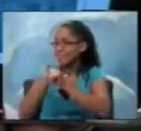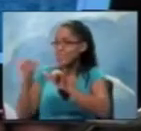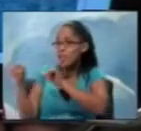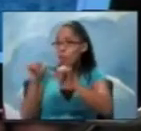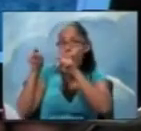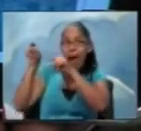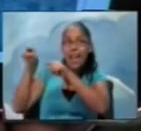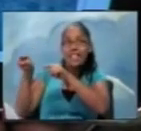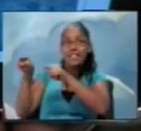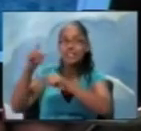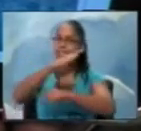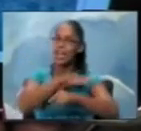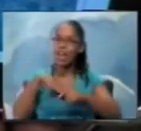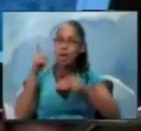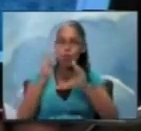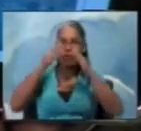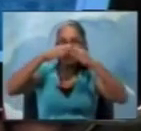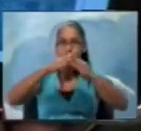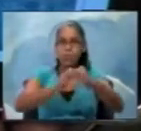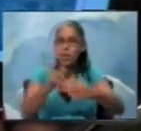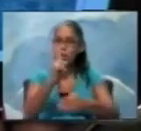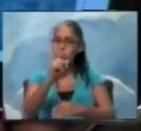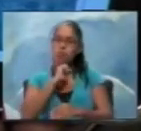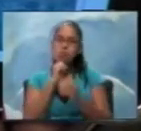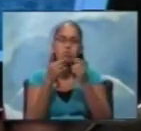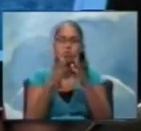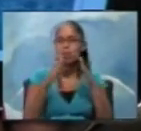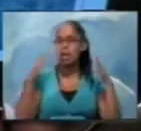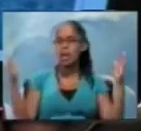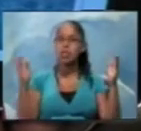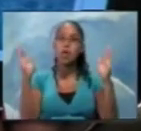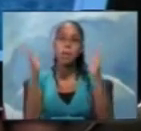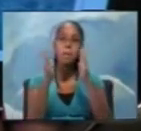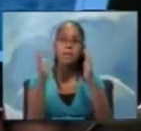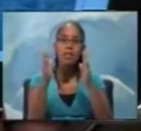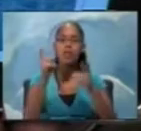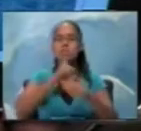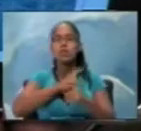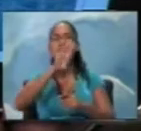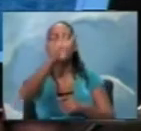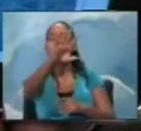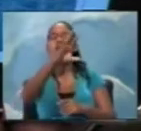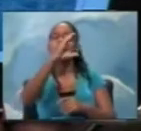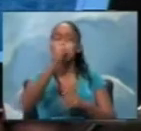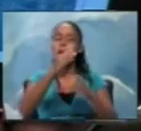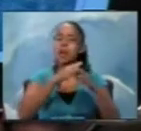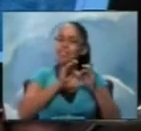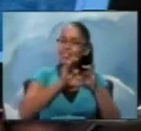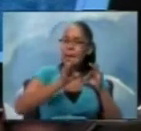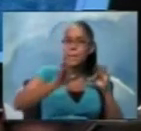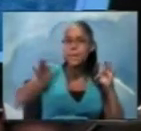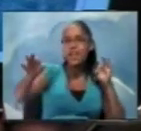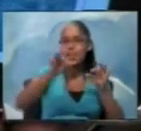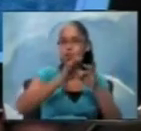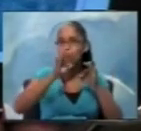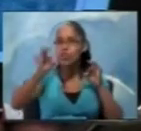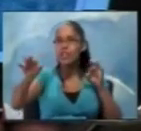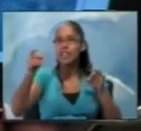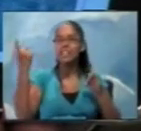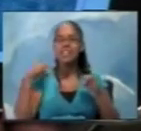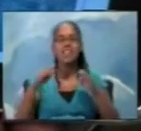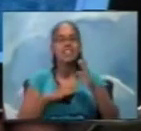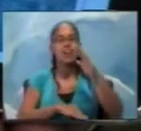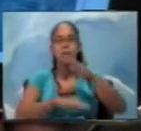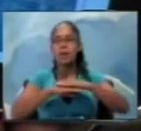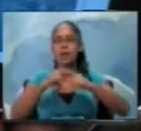es muy grande, es un barco mediano, mide 40 metros de largo y tiene